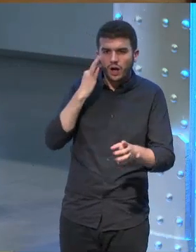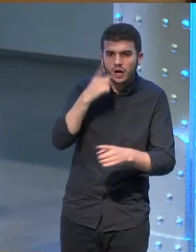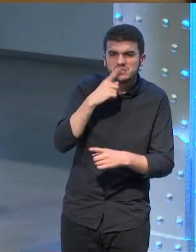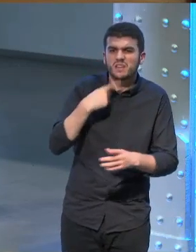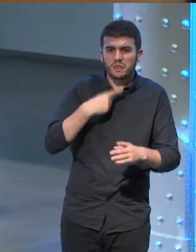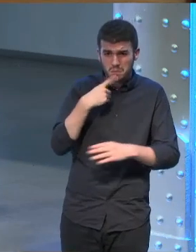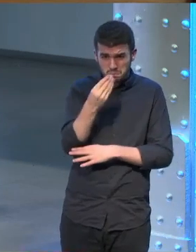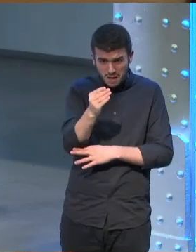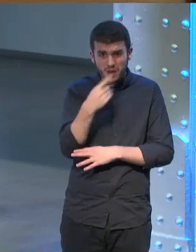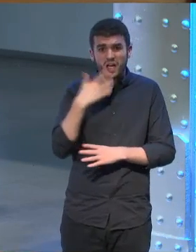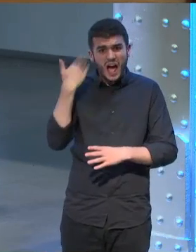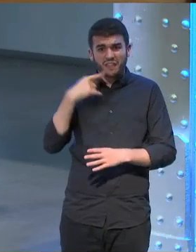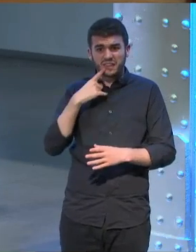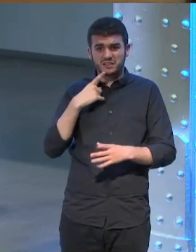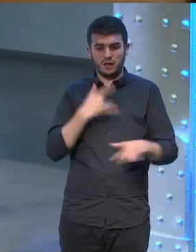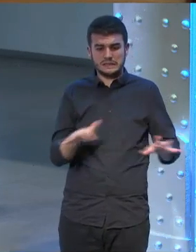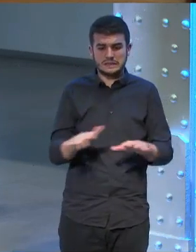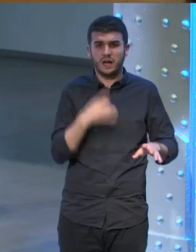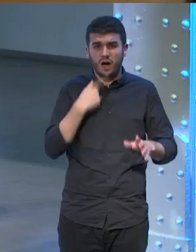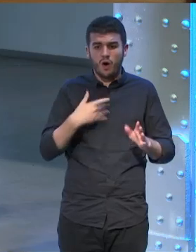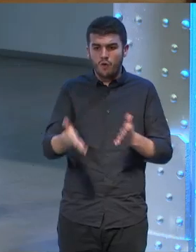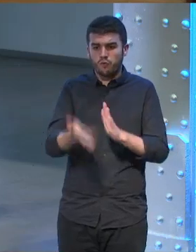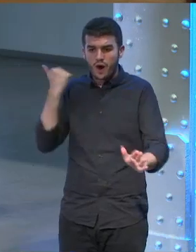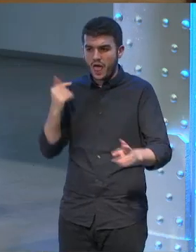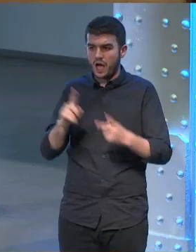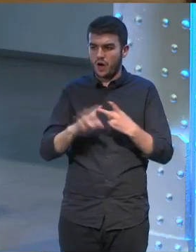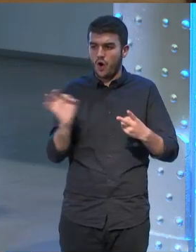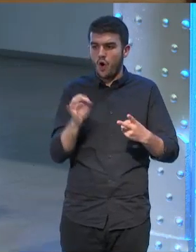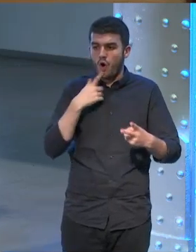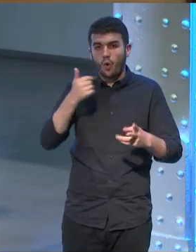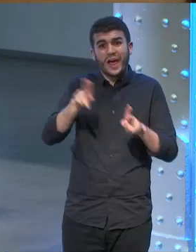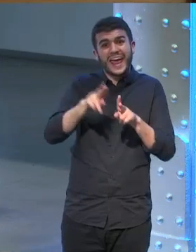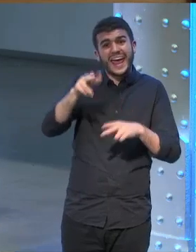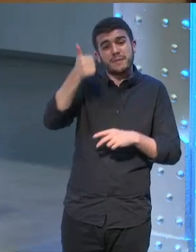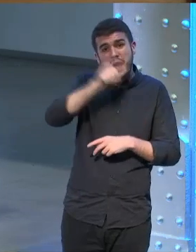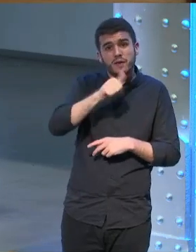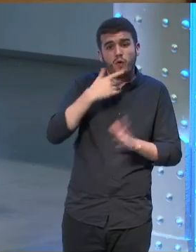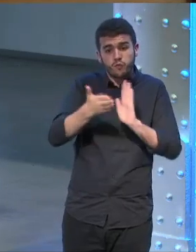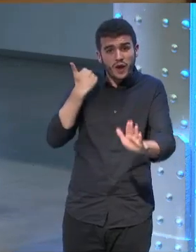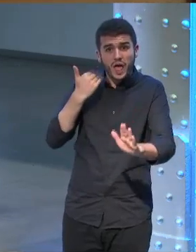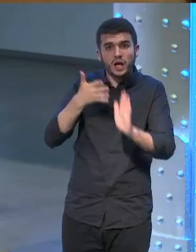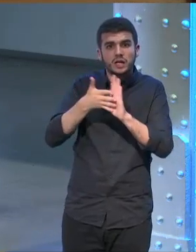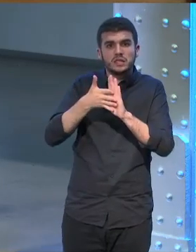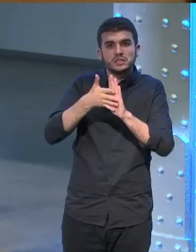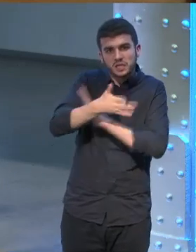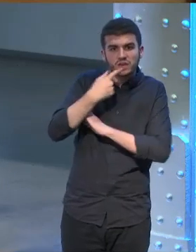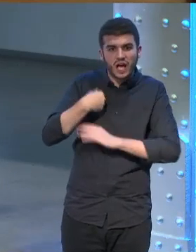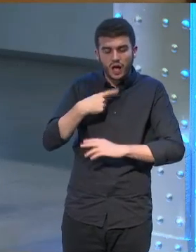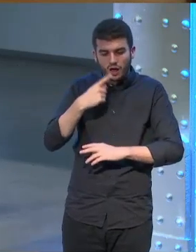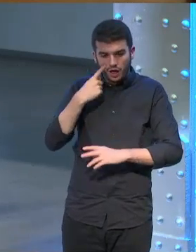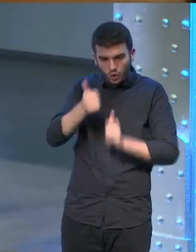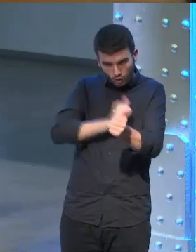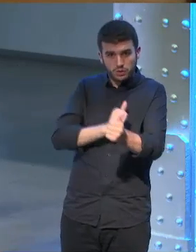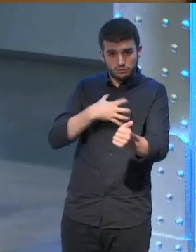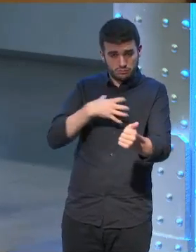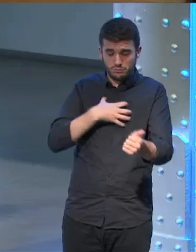bebé le quitaba el mecano a su compañero, a su hermano, es que eso no te hace identificarte nada, porque